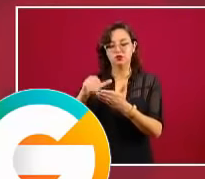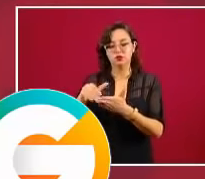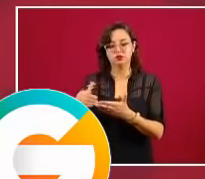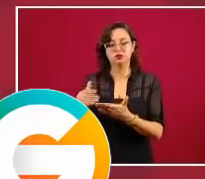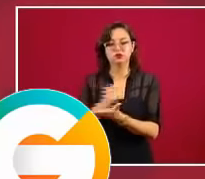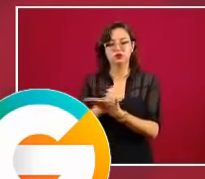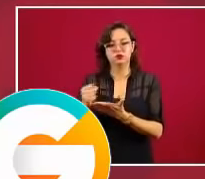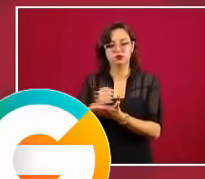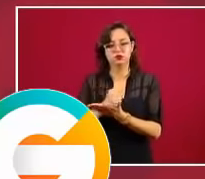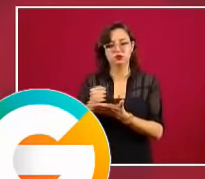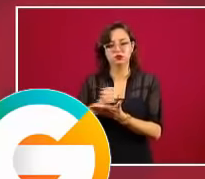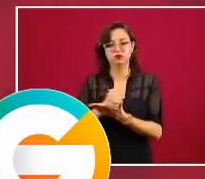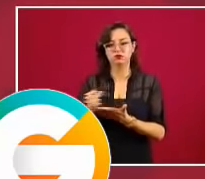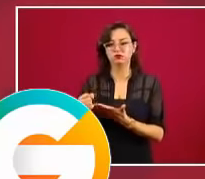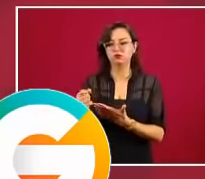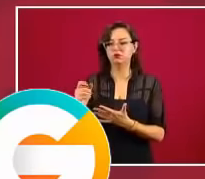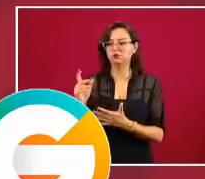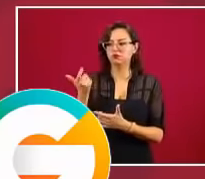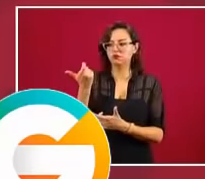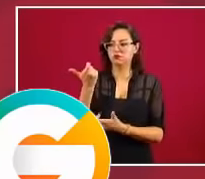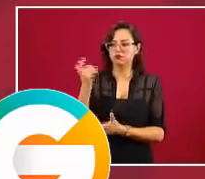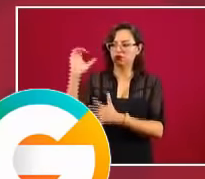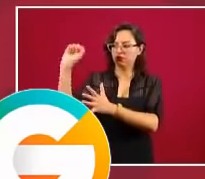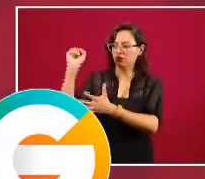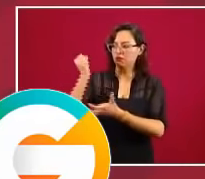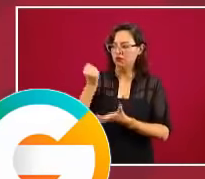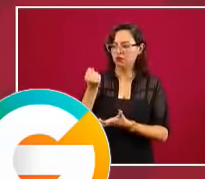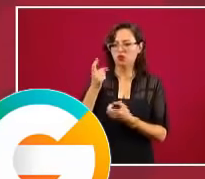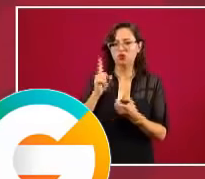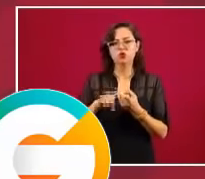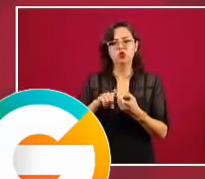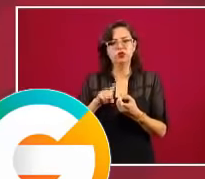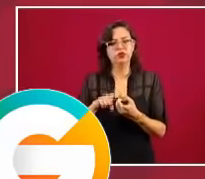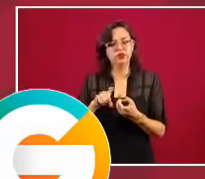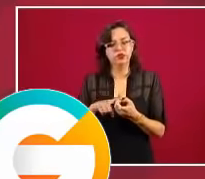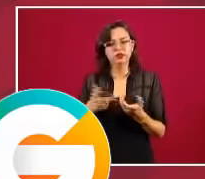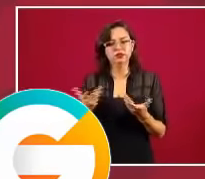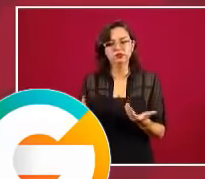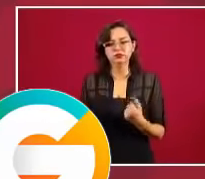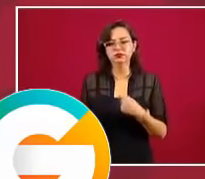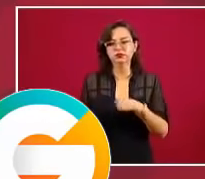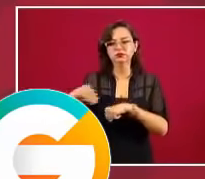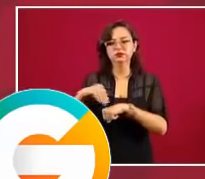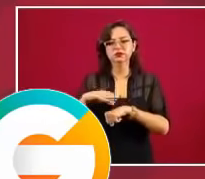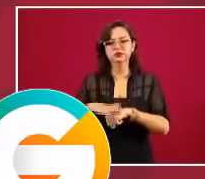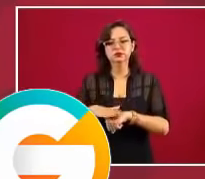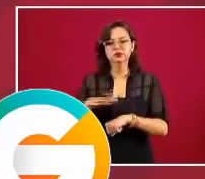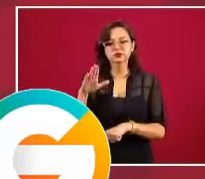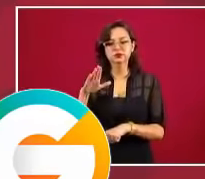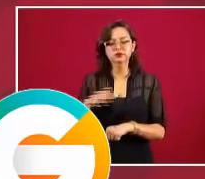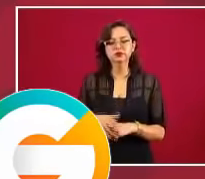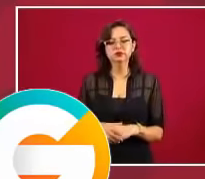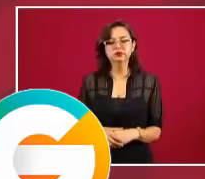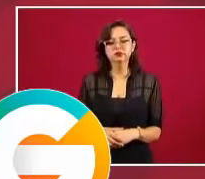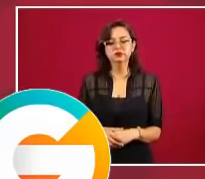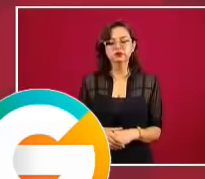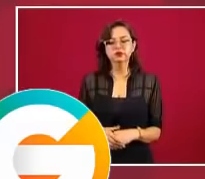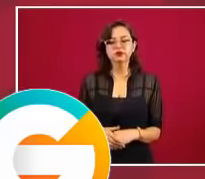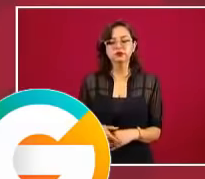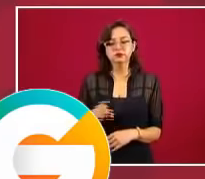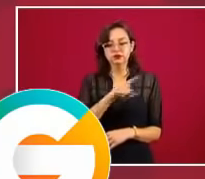crédito, de dónde sale este dinero adicional. Ustedes